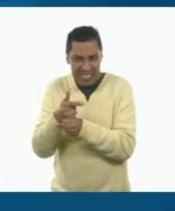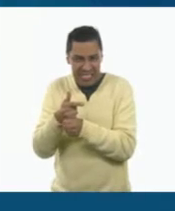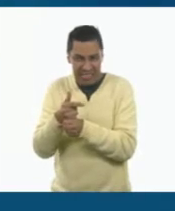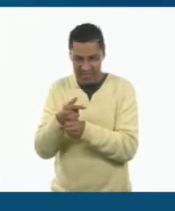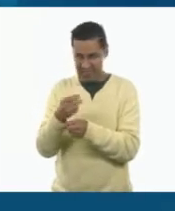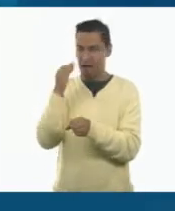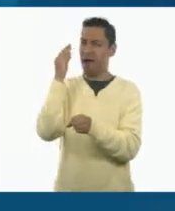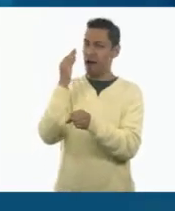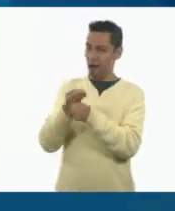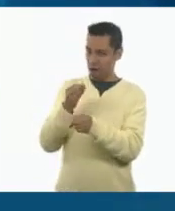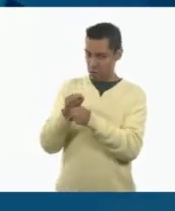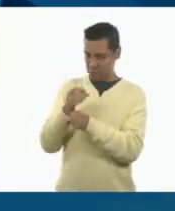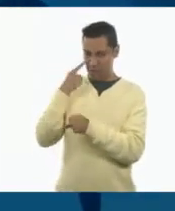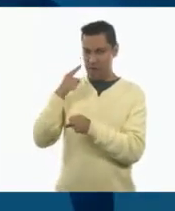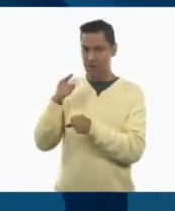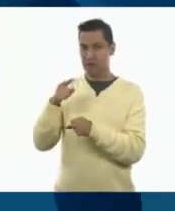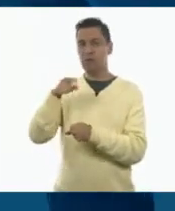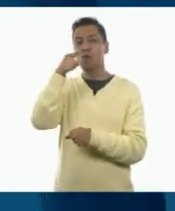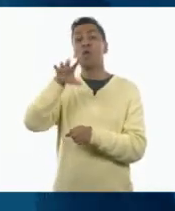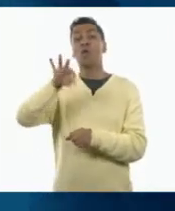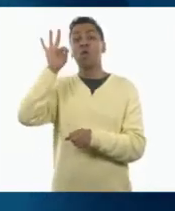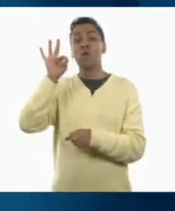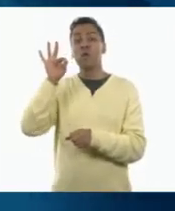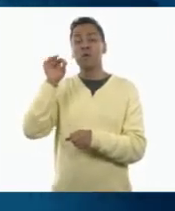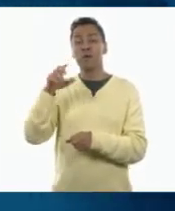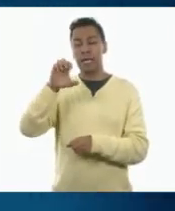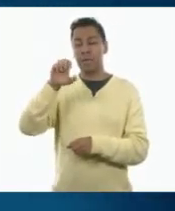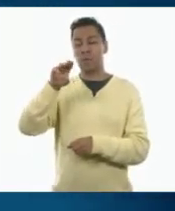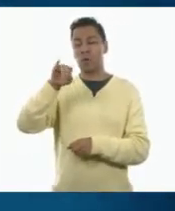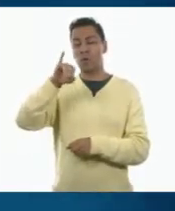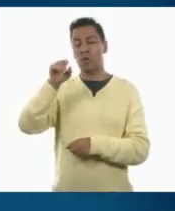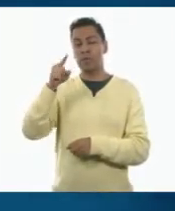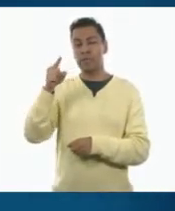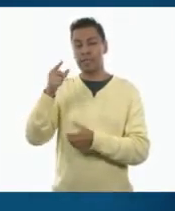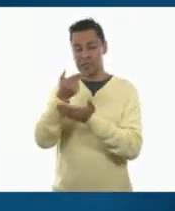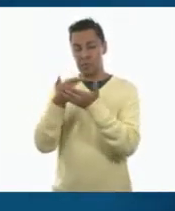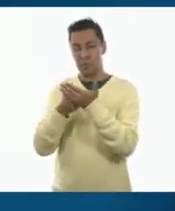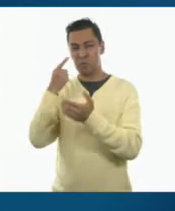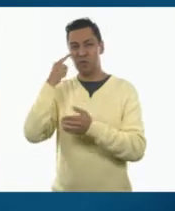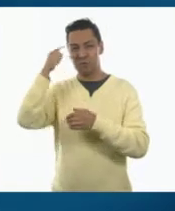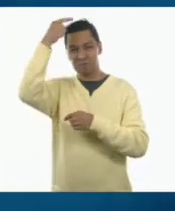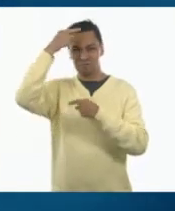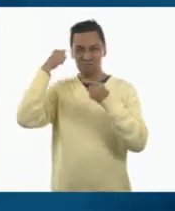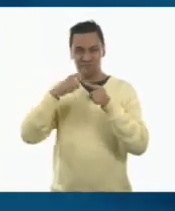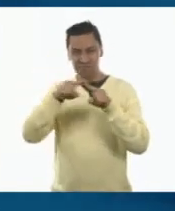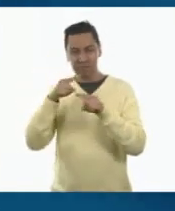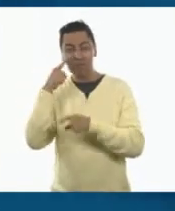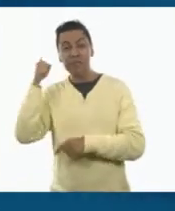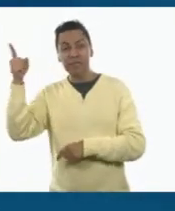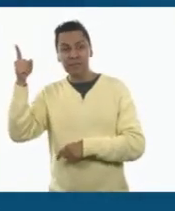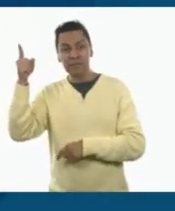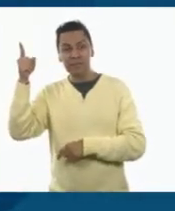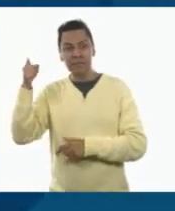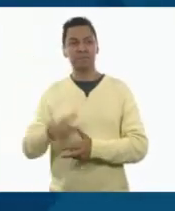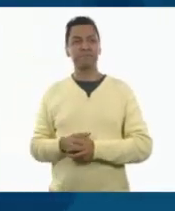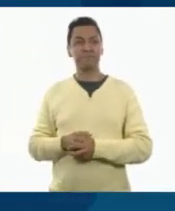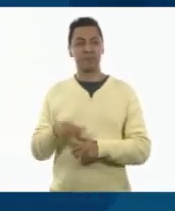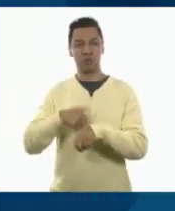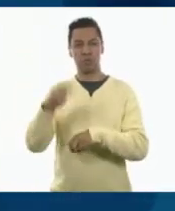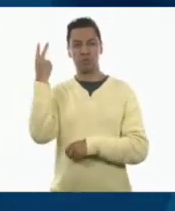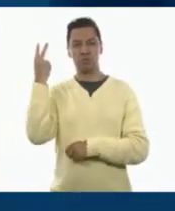ok. Siguiente opción. El número 2, vamos a verlo detenidamente. El número 2 tiene un signo de